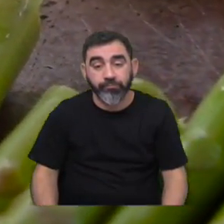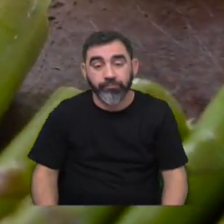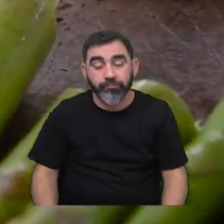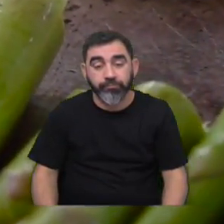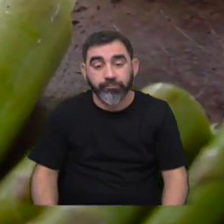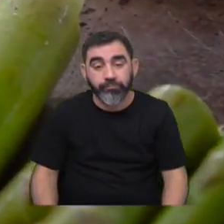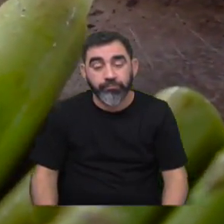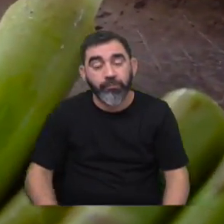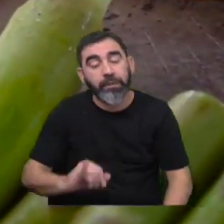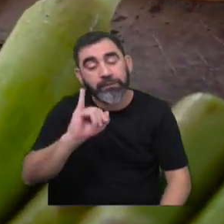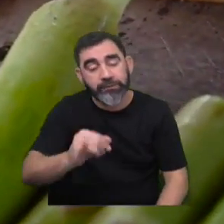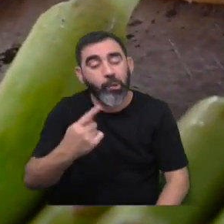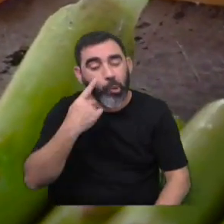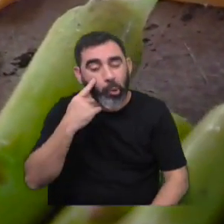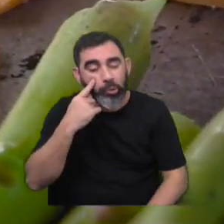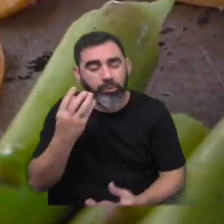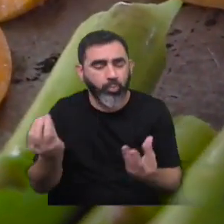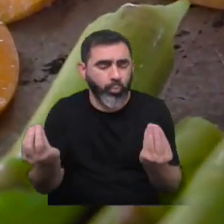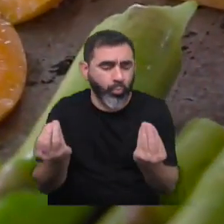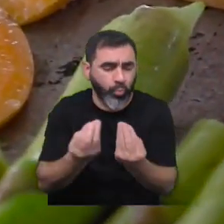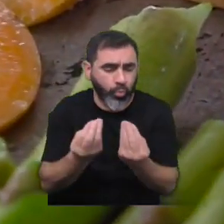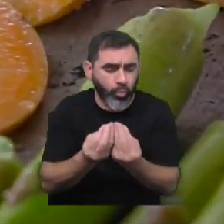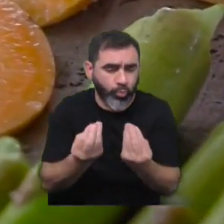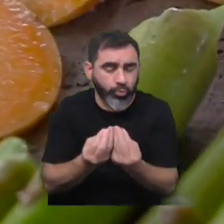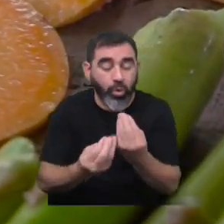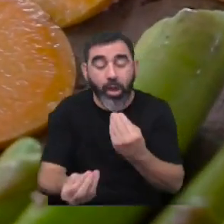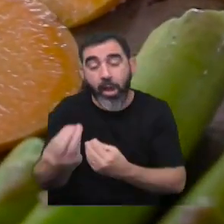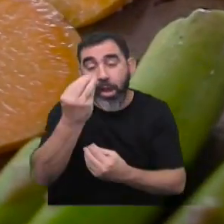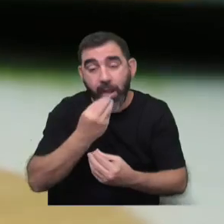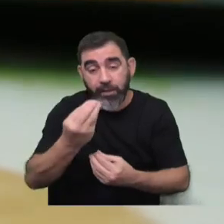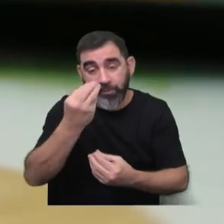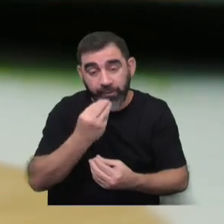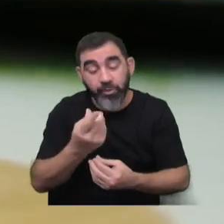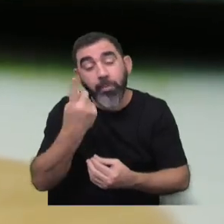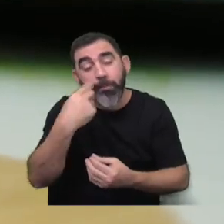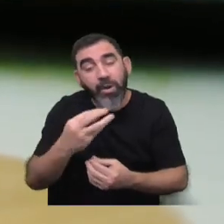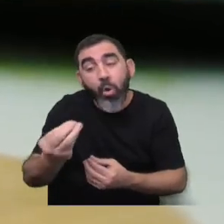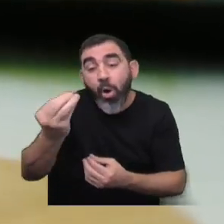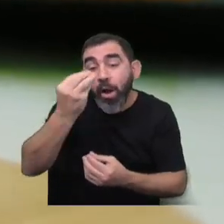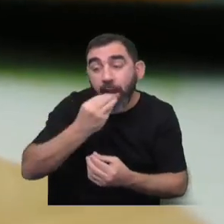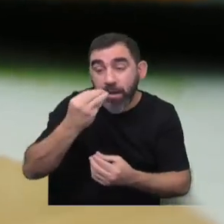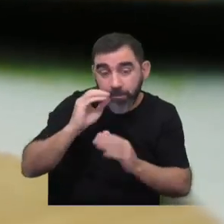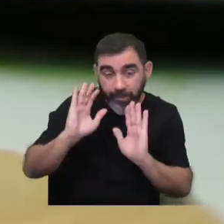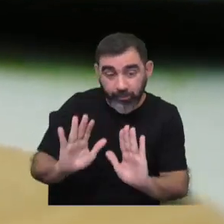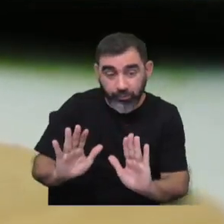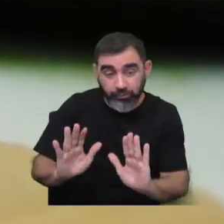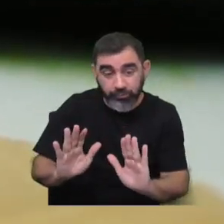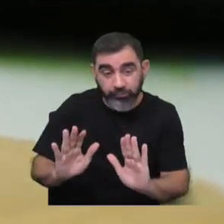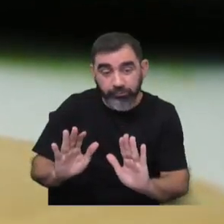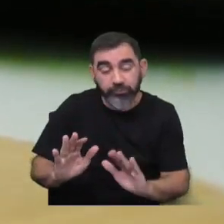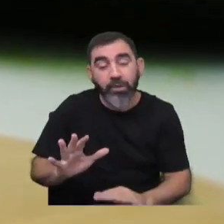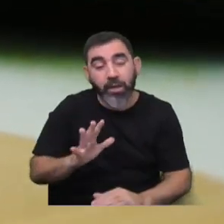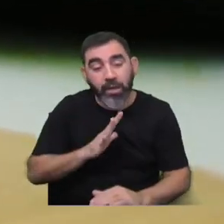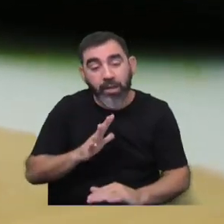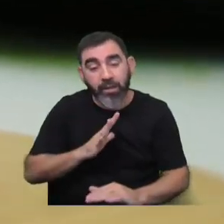Claro, es verdad que conocemos mucho sobre los alimentos, pero los alimentos tienen